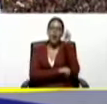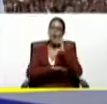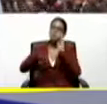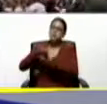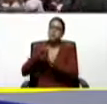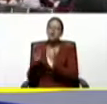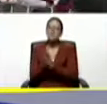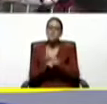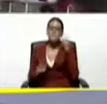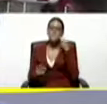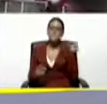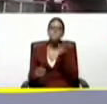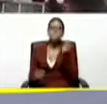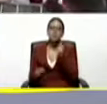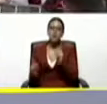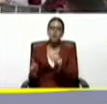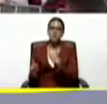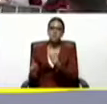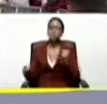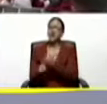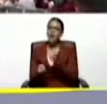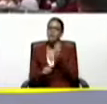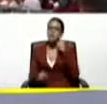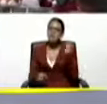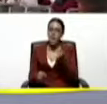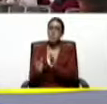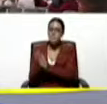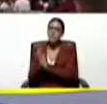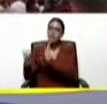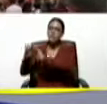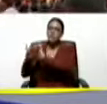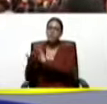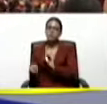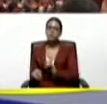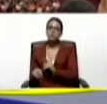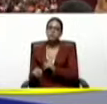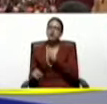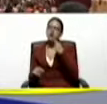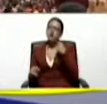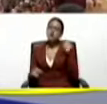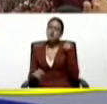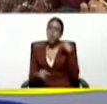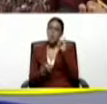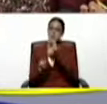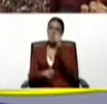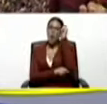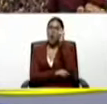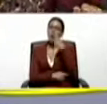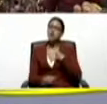póngase las pilas, ¿oyó? ¿Qué hace usted, alcalde, con los reales que yo le mando?